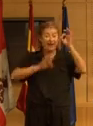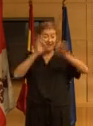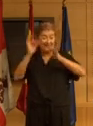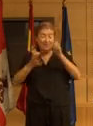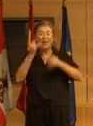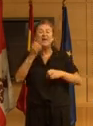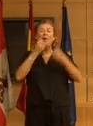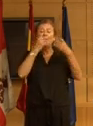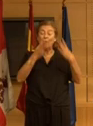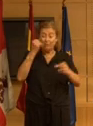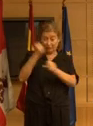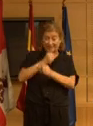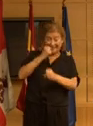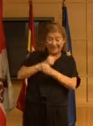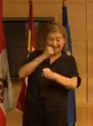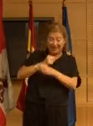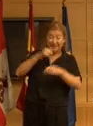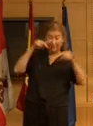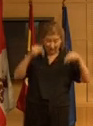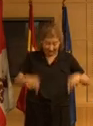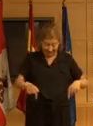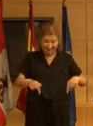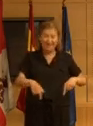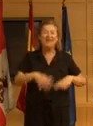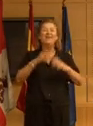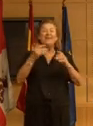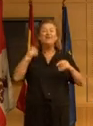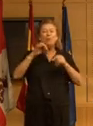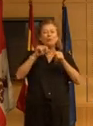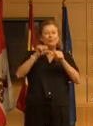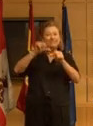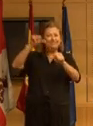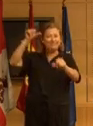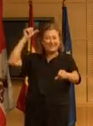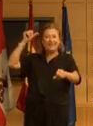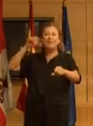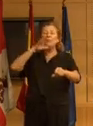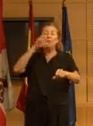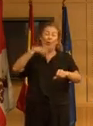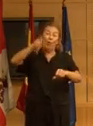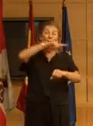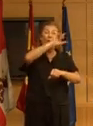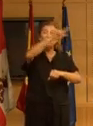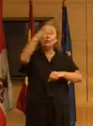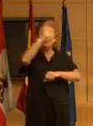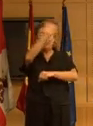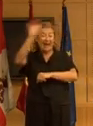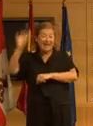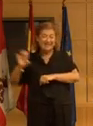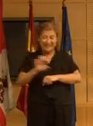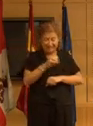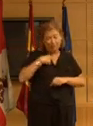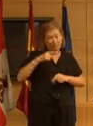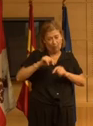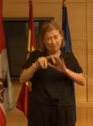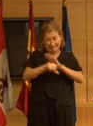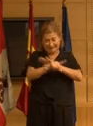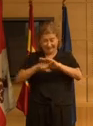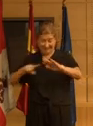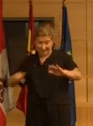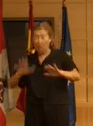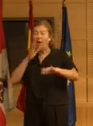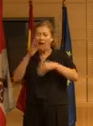Hay muy buenos trabajos ya aquí. Nosotros en España vamos un poquito atrasados respecto a otros países, pero se está haciendo muy buen trabajo aquí en